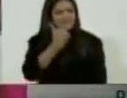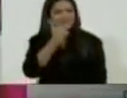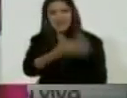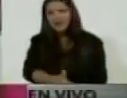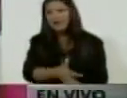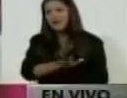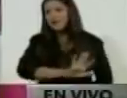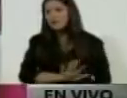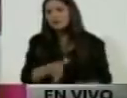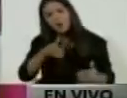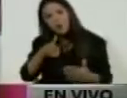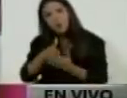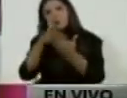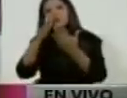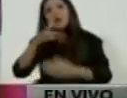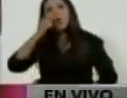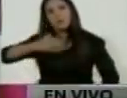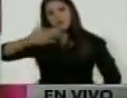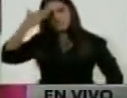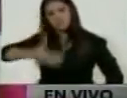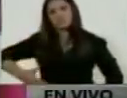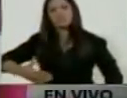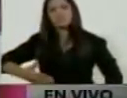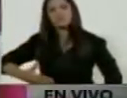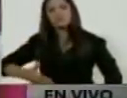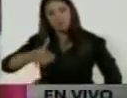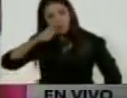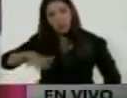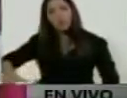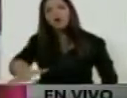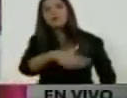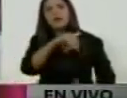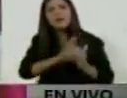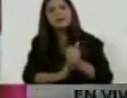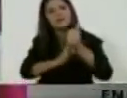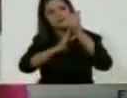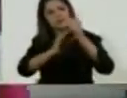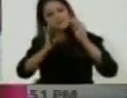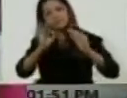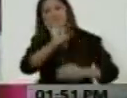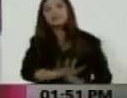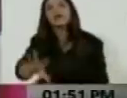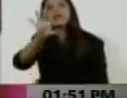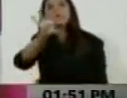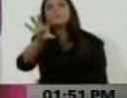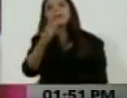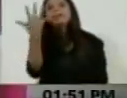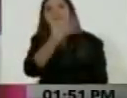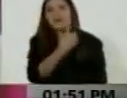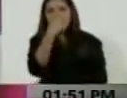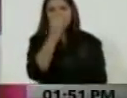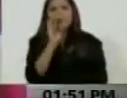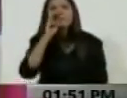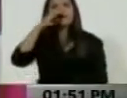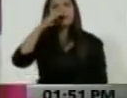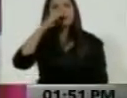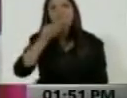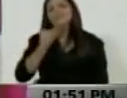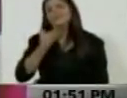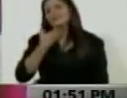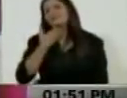asquerosas contra nuestro general del pueblo soberano y líder y prócer de la patria, Ezequiel Zamora. Yo quiero